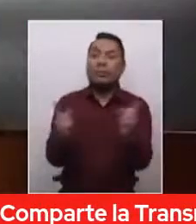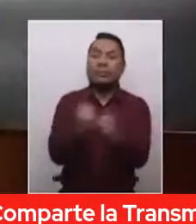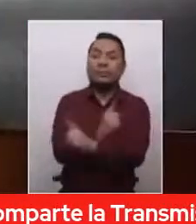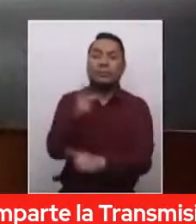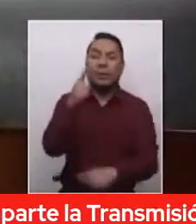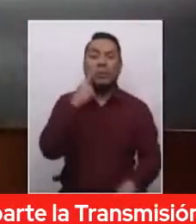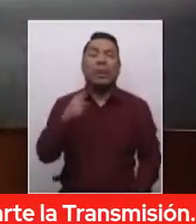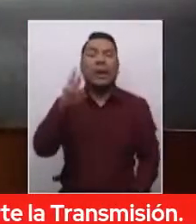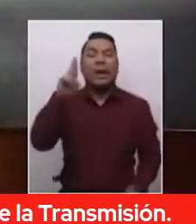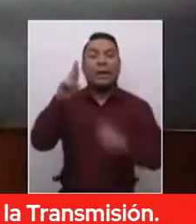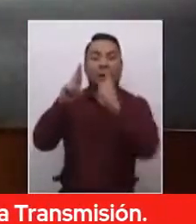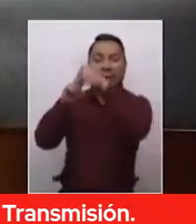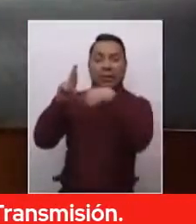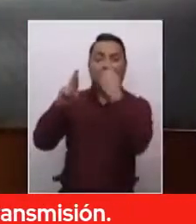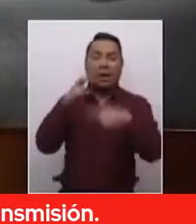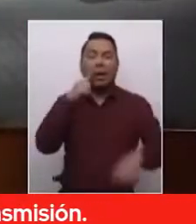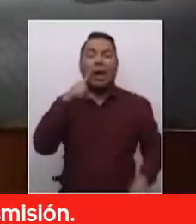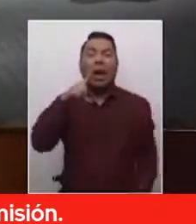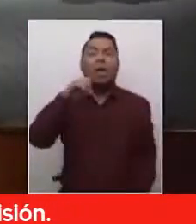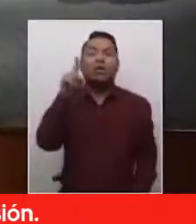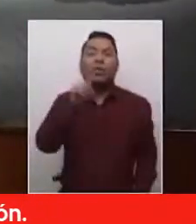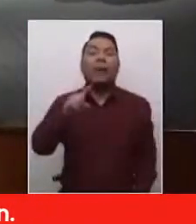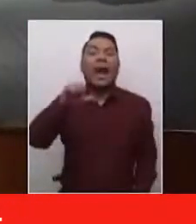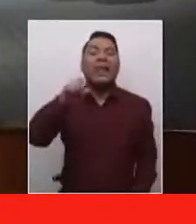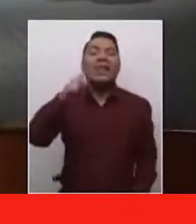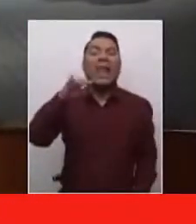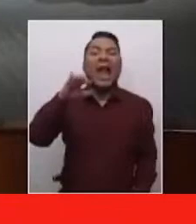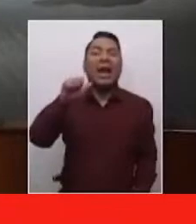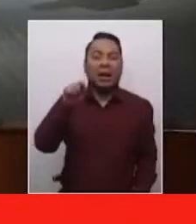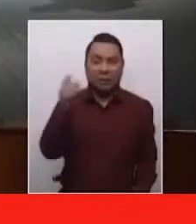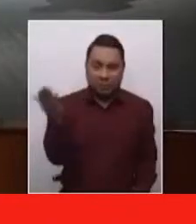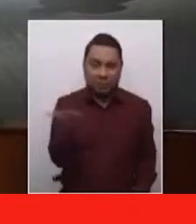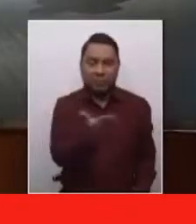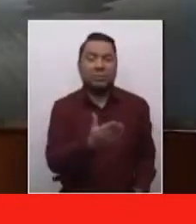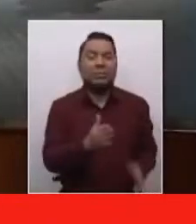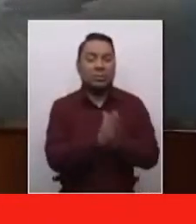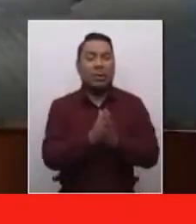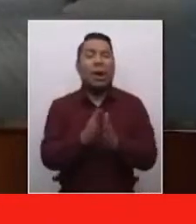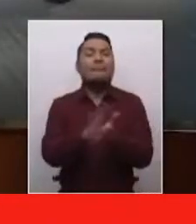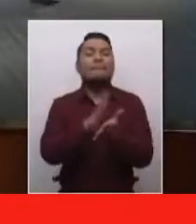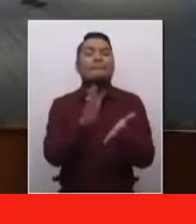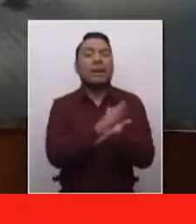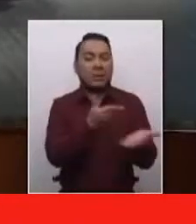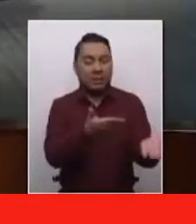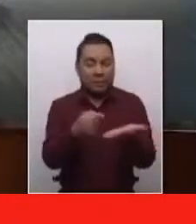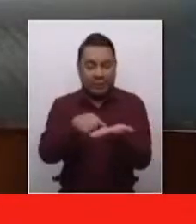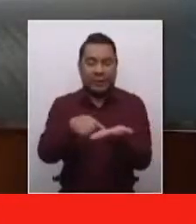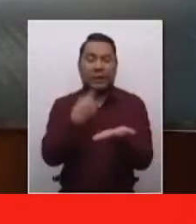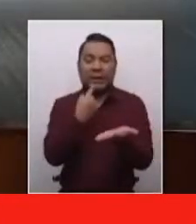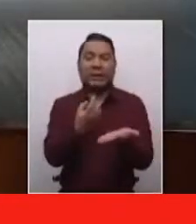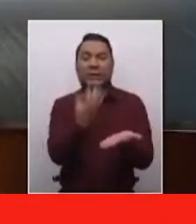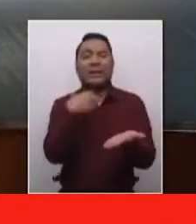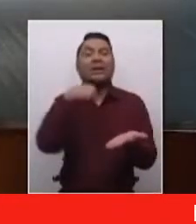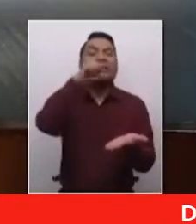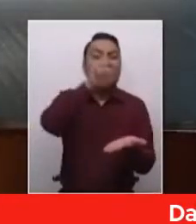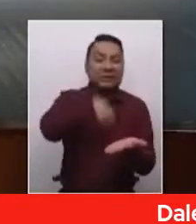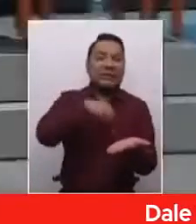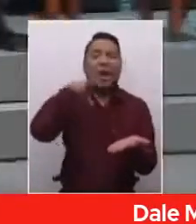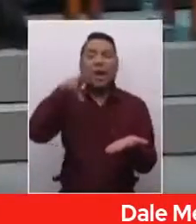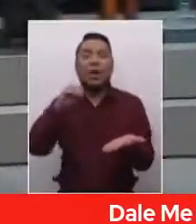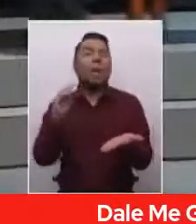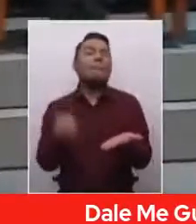de Renovación Popular, Rafael López Aliaga, para acercarse y tomar un sobre y responder el sí, no y por